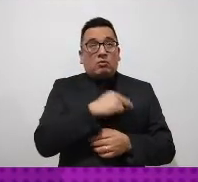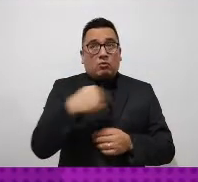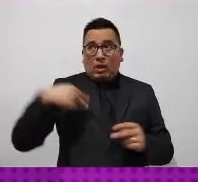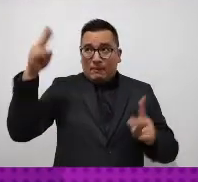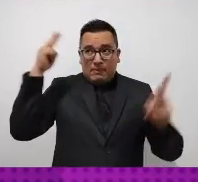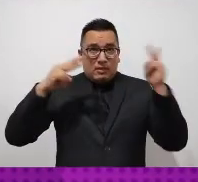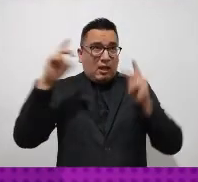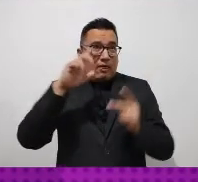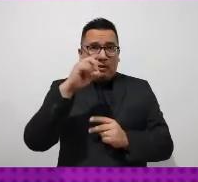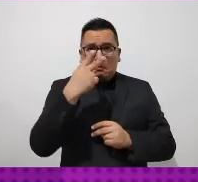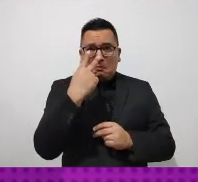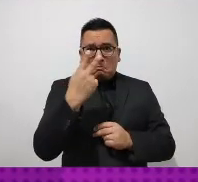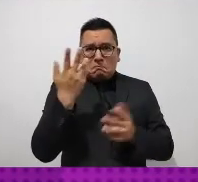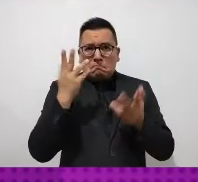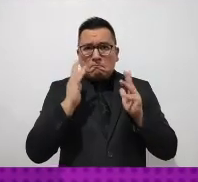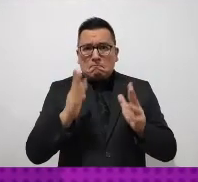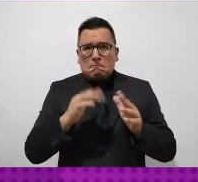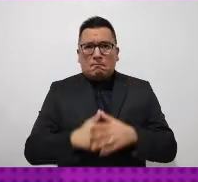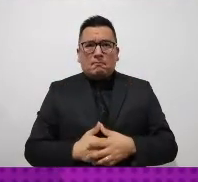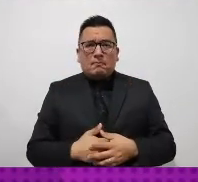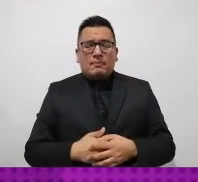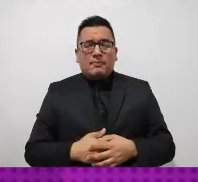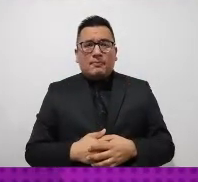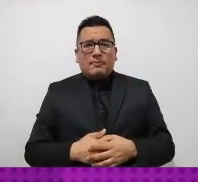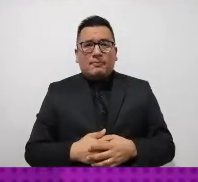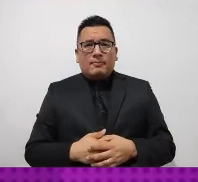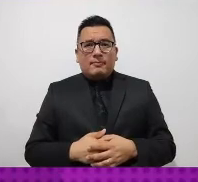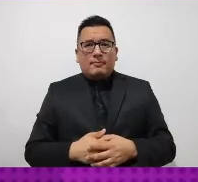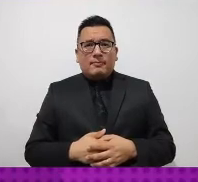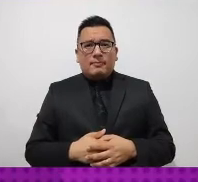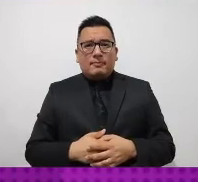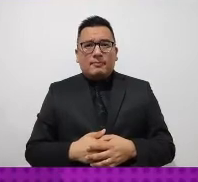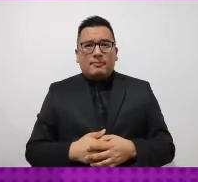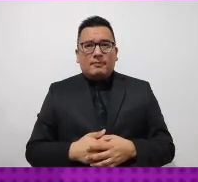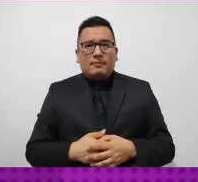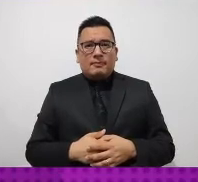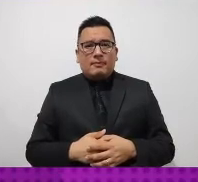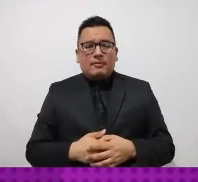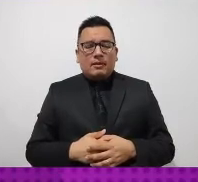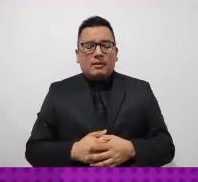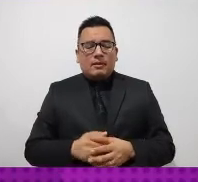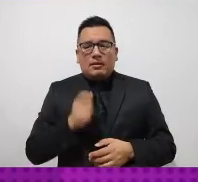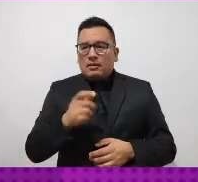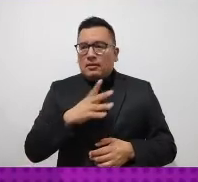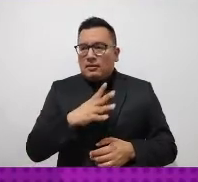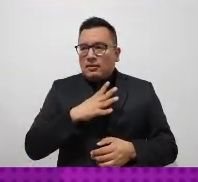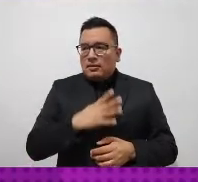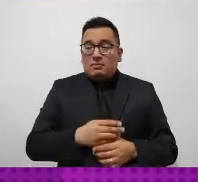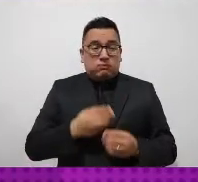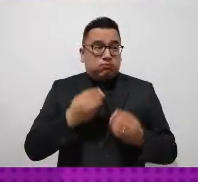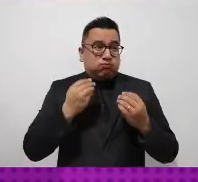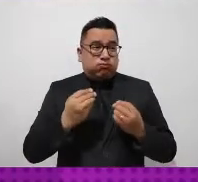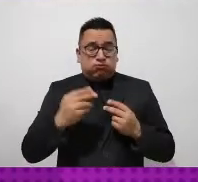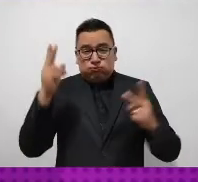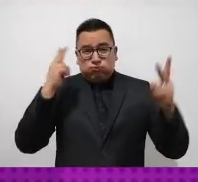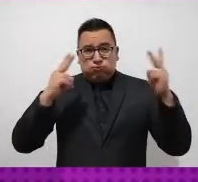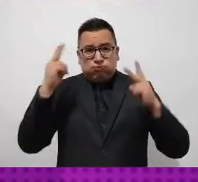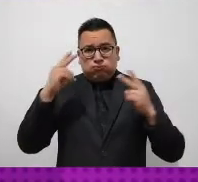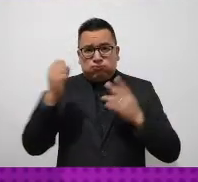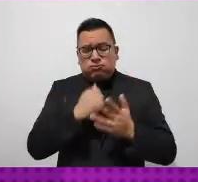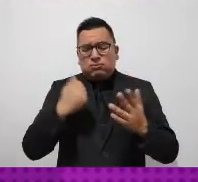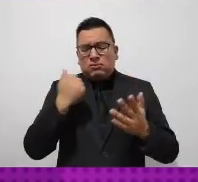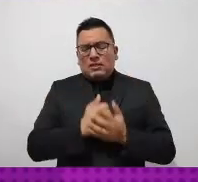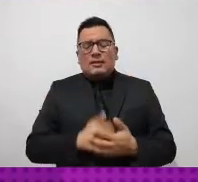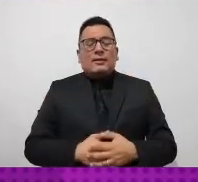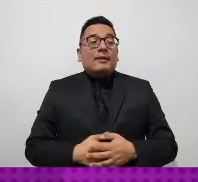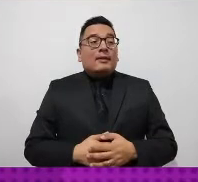decir, 32 municipios hemos recorrido ya a lo largo del estado. Estamos hablando de un porcentaje muy alto de